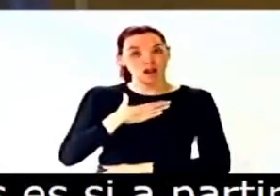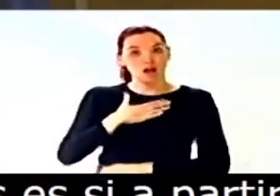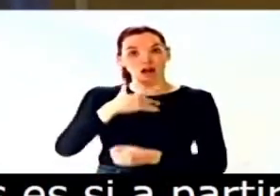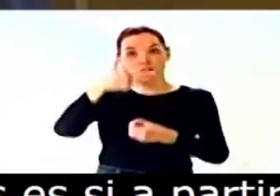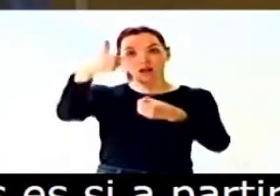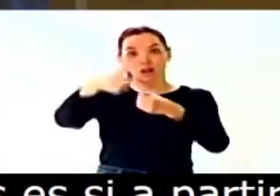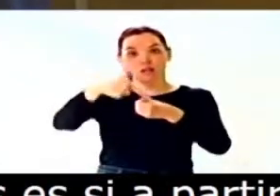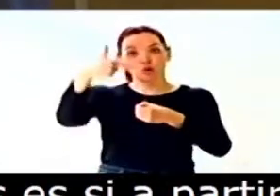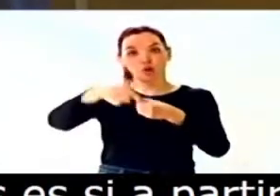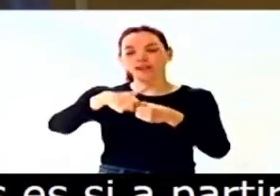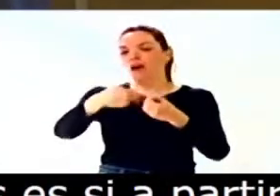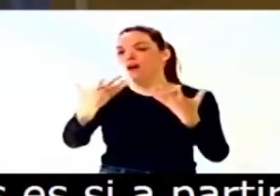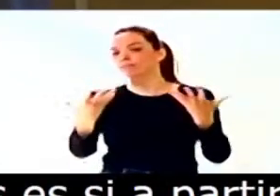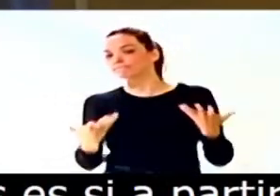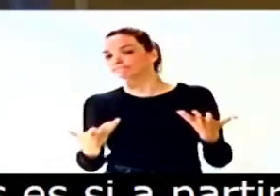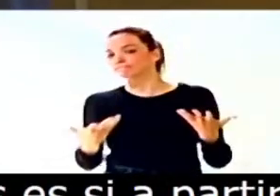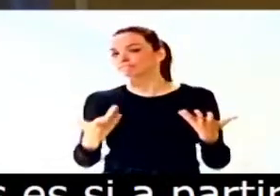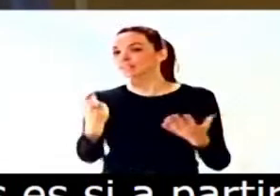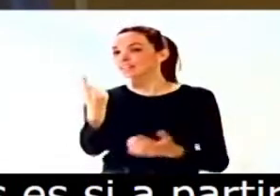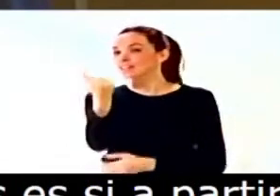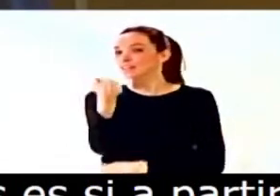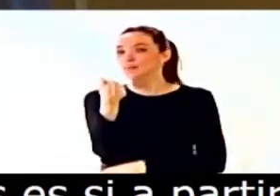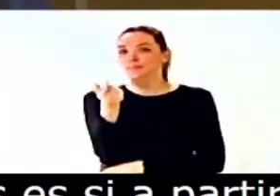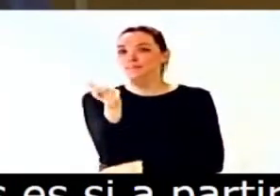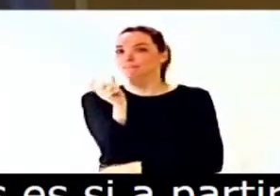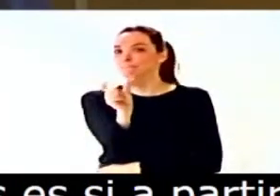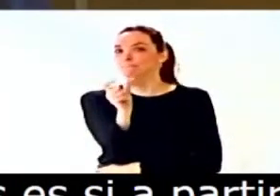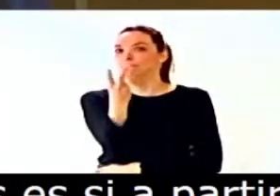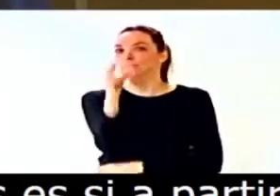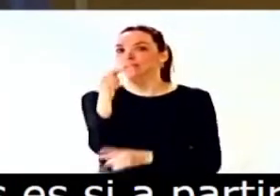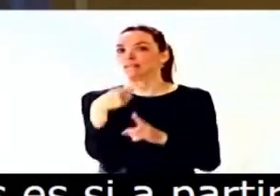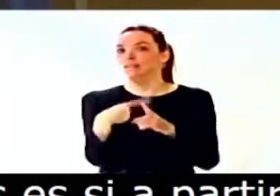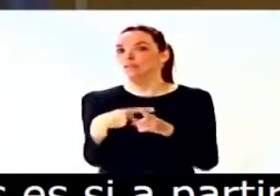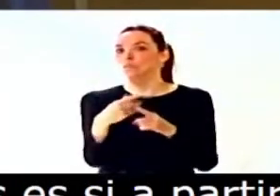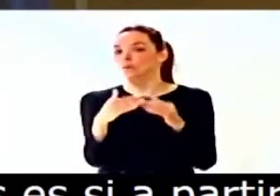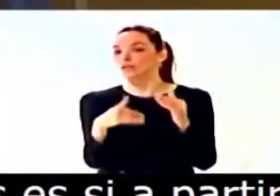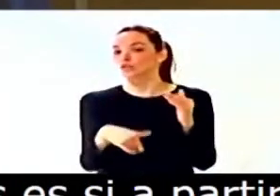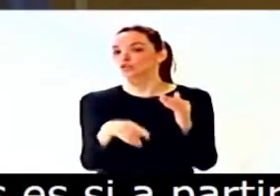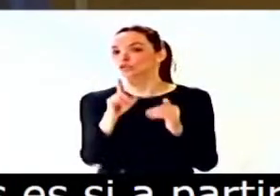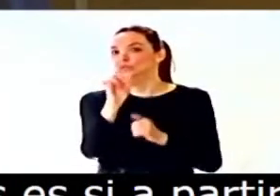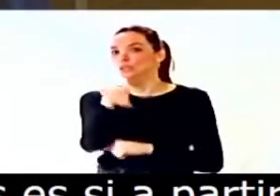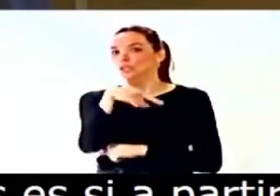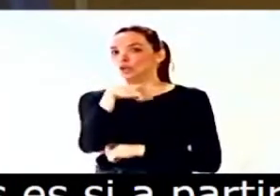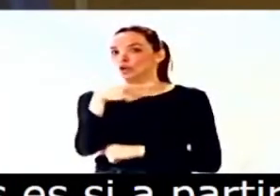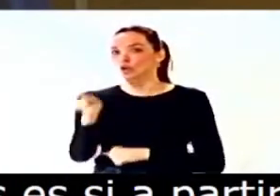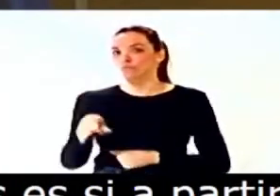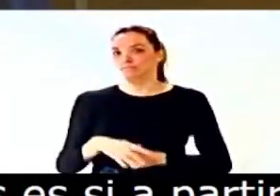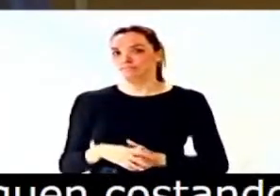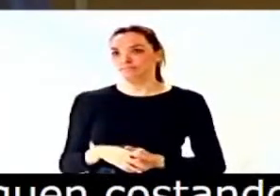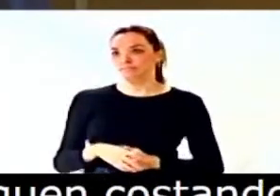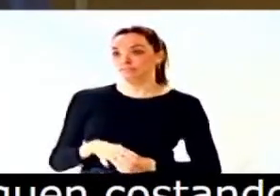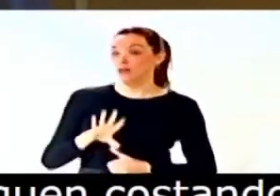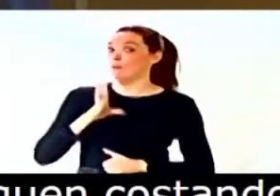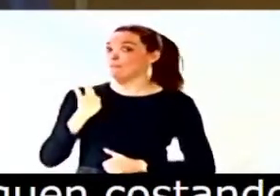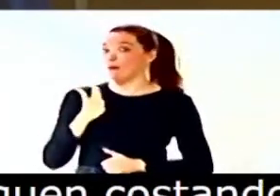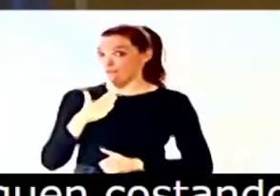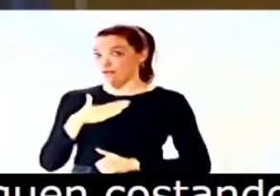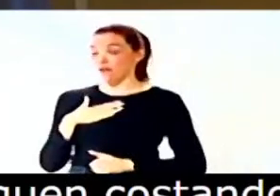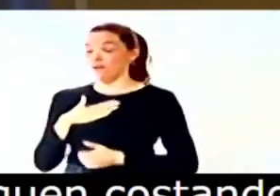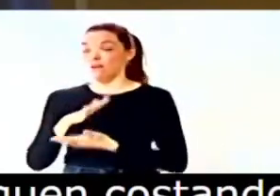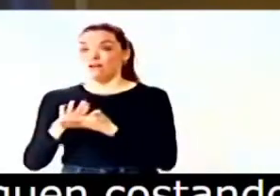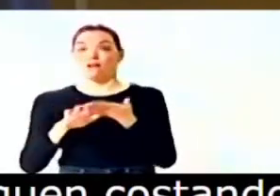combustibles siguen costando 20 céntimos menos o no. Lo que mañana se va a